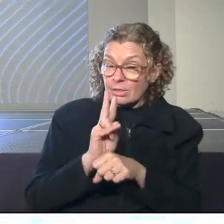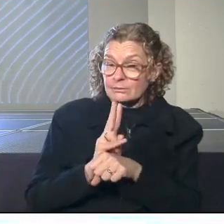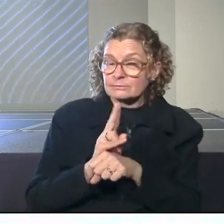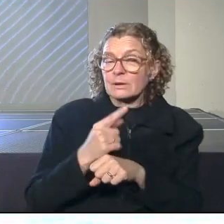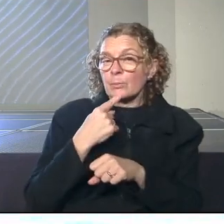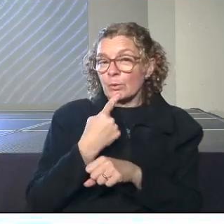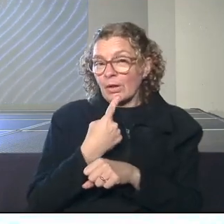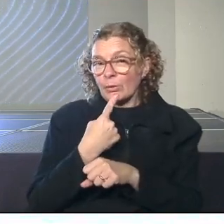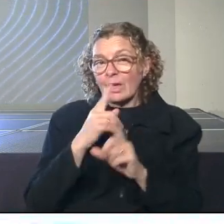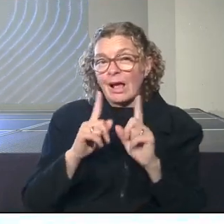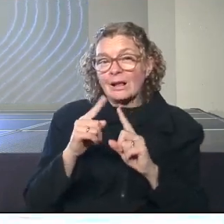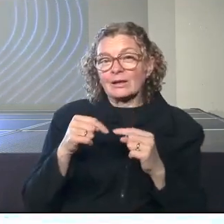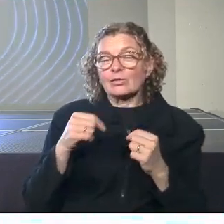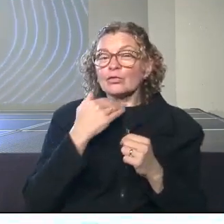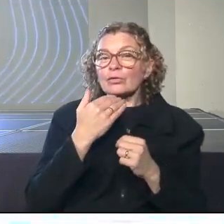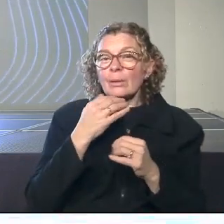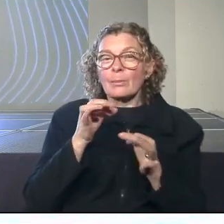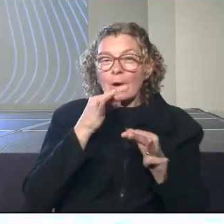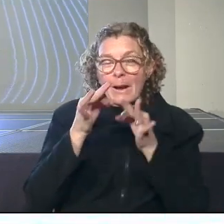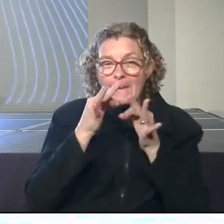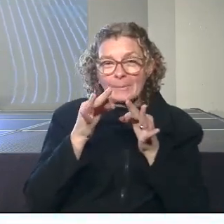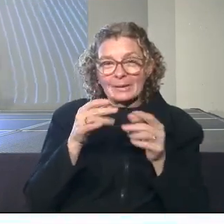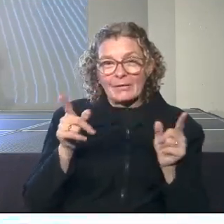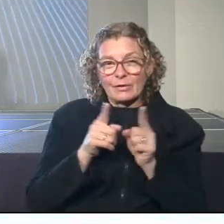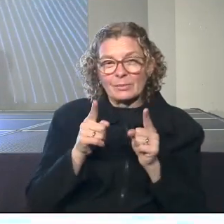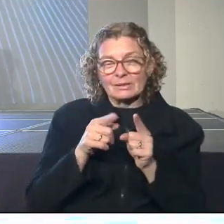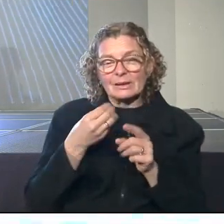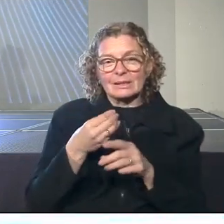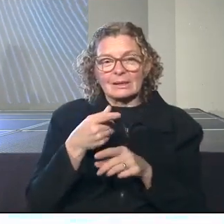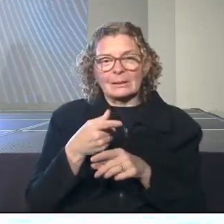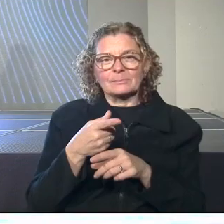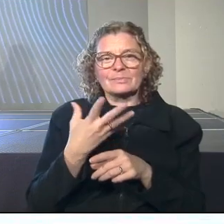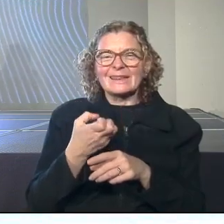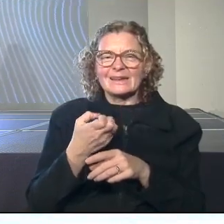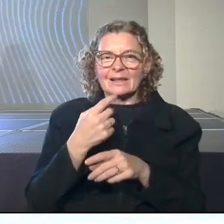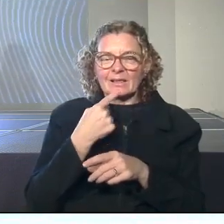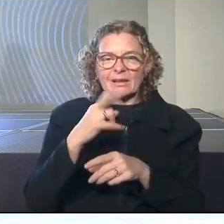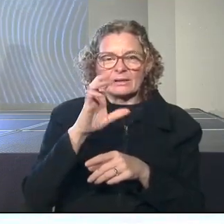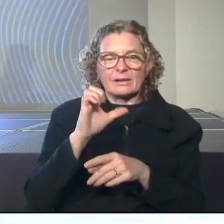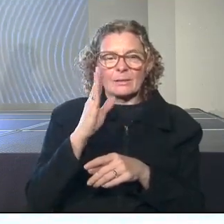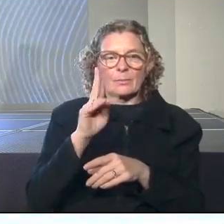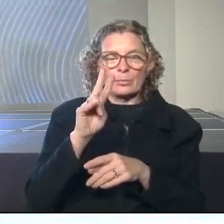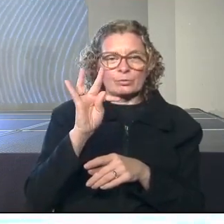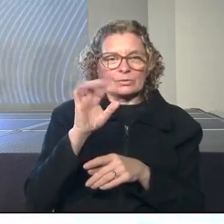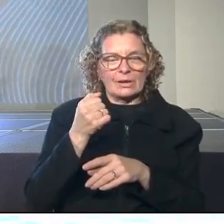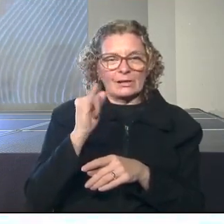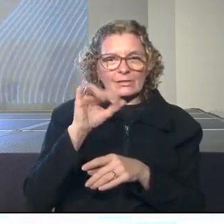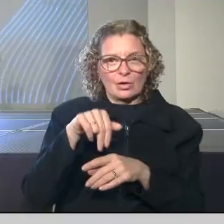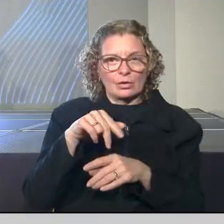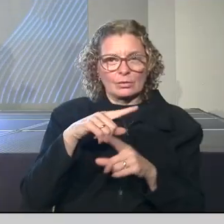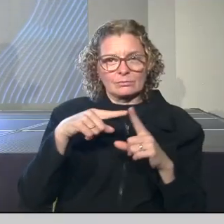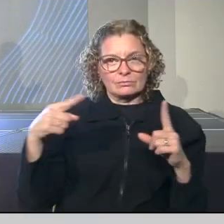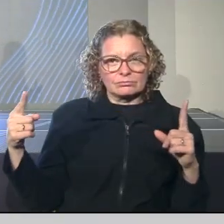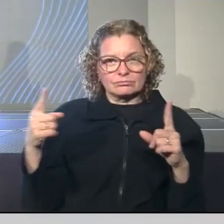por las dudas, por si alguien no lo sabe, vamos a explicar brevemente de qué se trata la reputación. Esto es un scoring que va del rojo